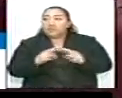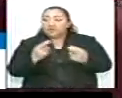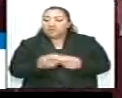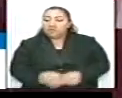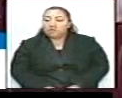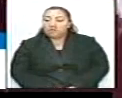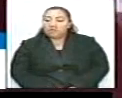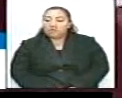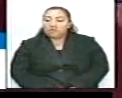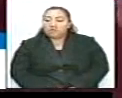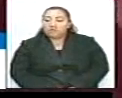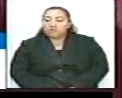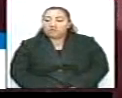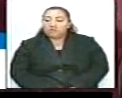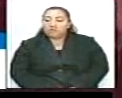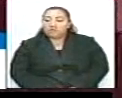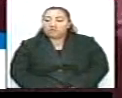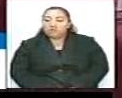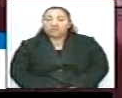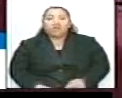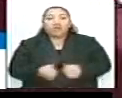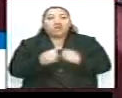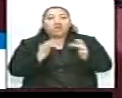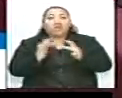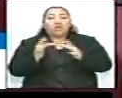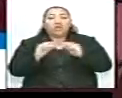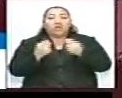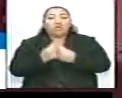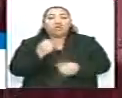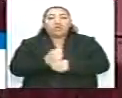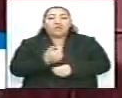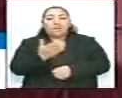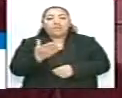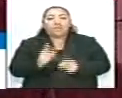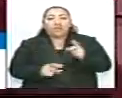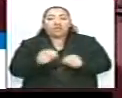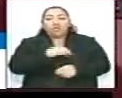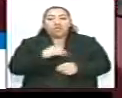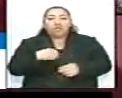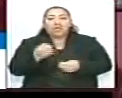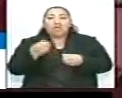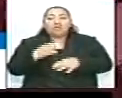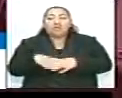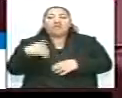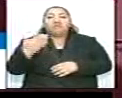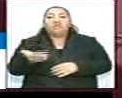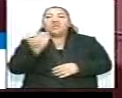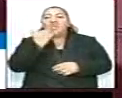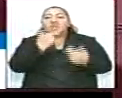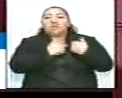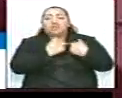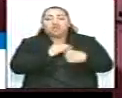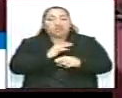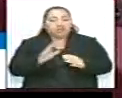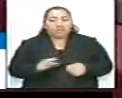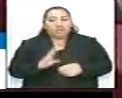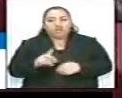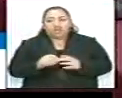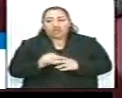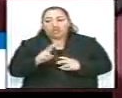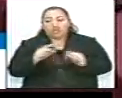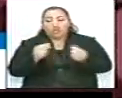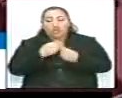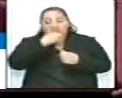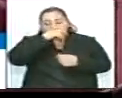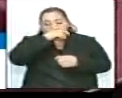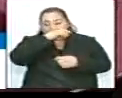con relación a los coordinadores de los grupos de trabajo, se pide a sus integrantes comunicar posteriormente quién será el coordinador. Tenemos dos grupos de trabajo